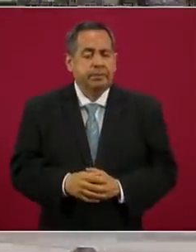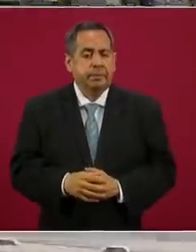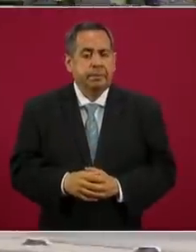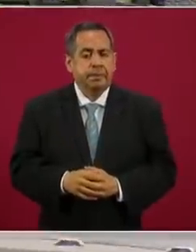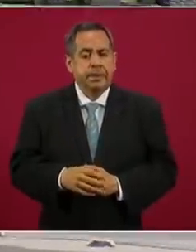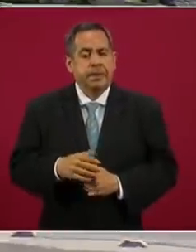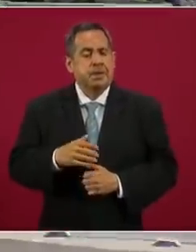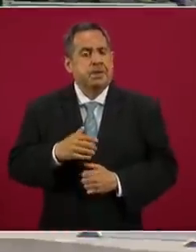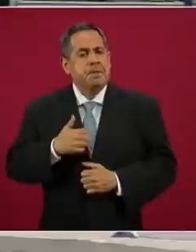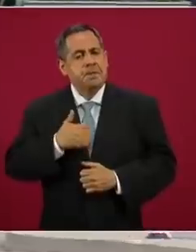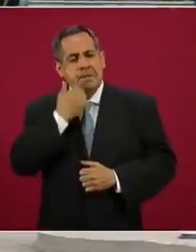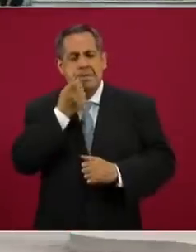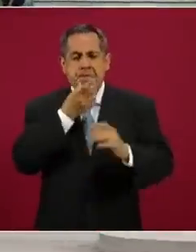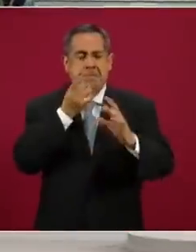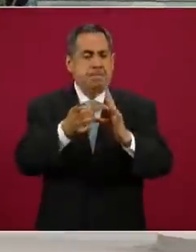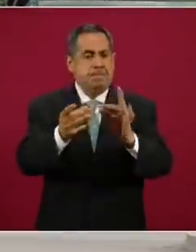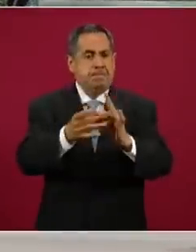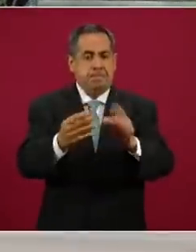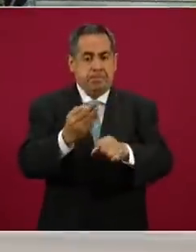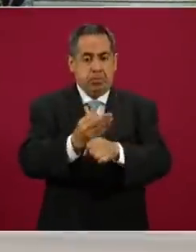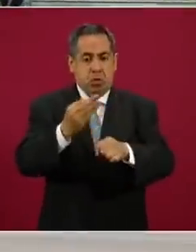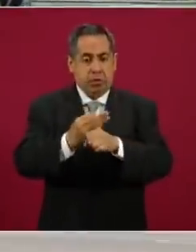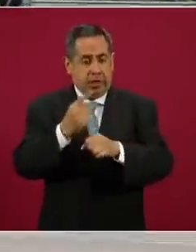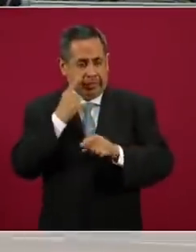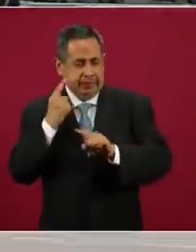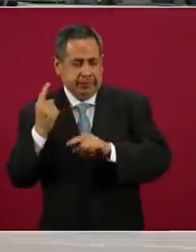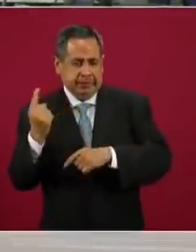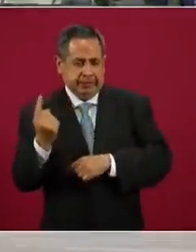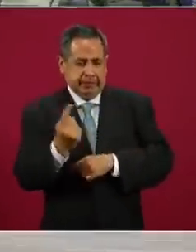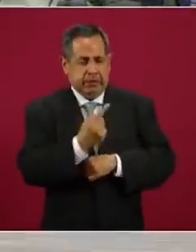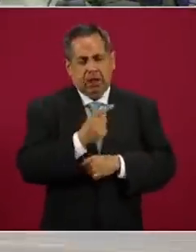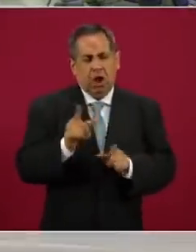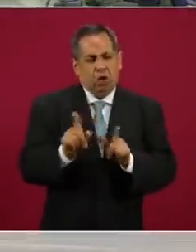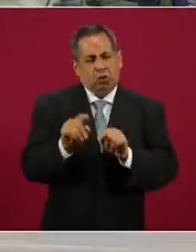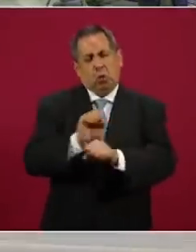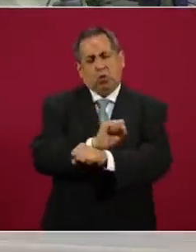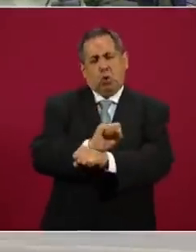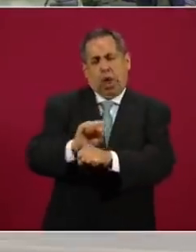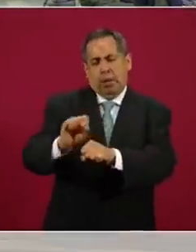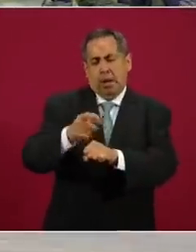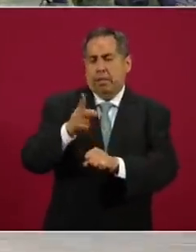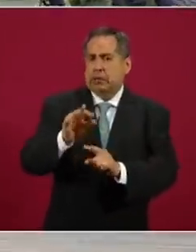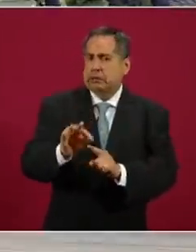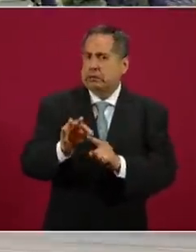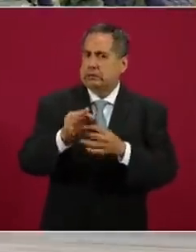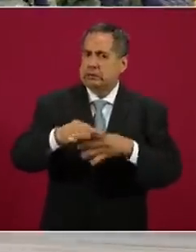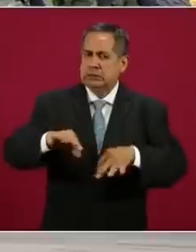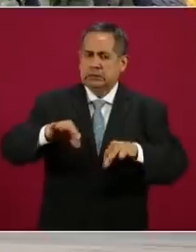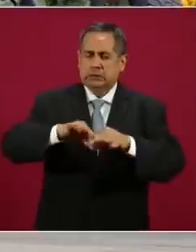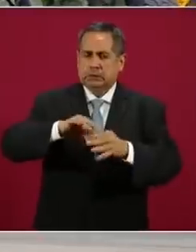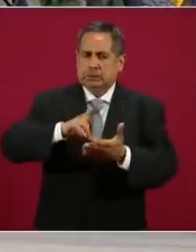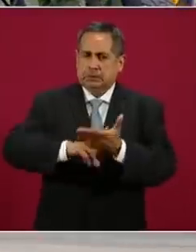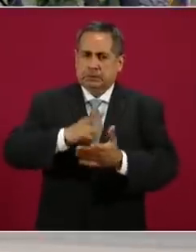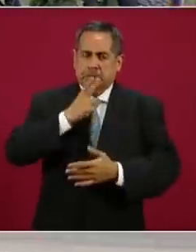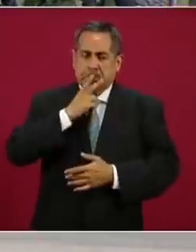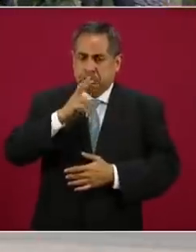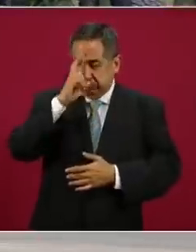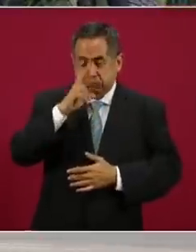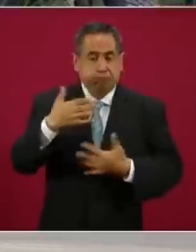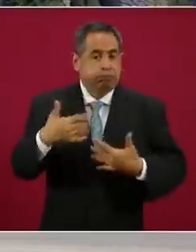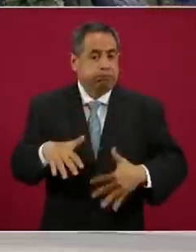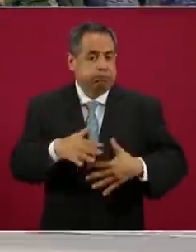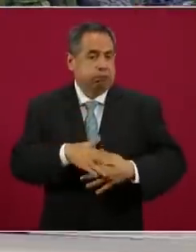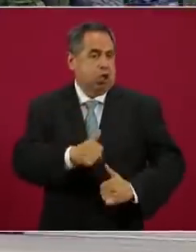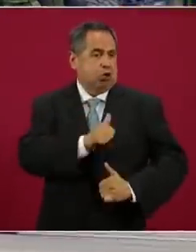los participantes de esta pequeña pero significativa ceremonia pues es una representación de todos aquellos soldados marinos